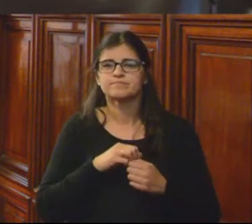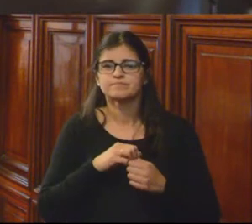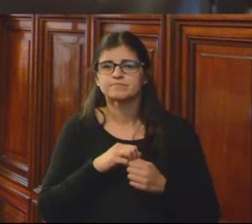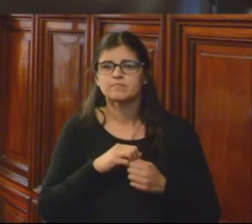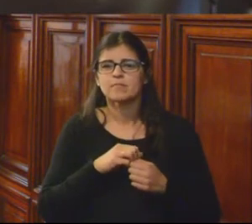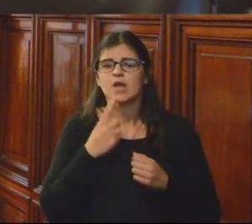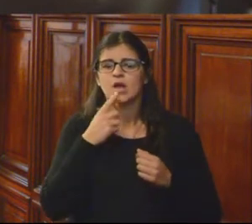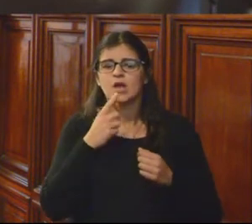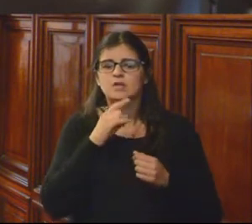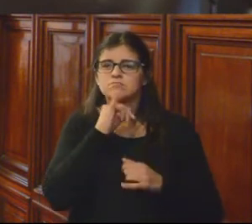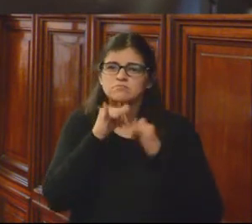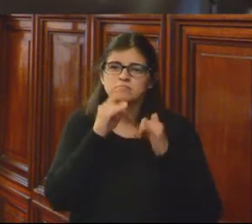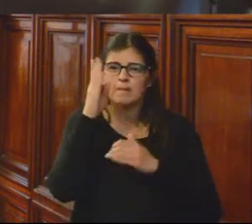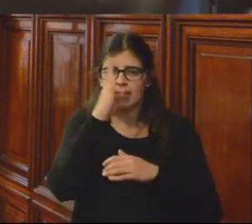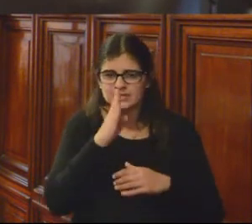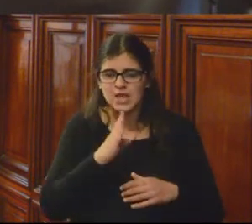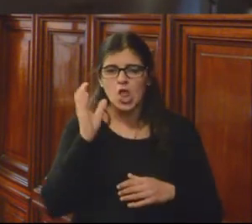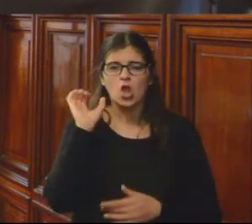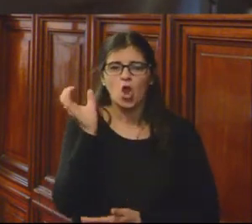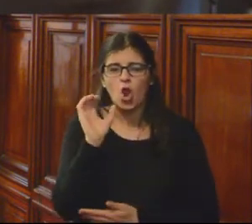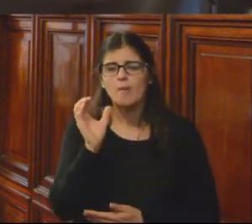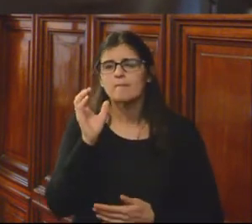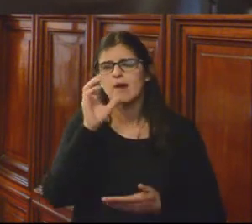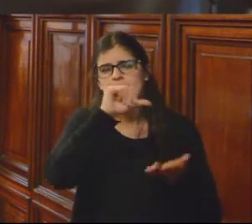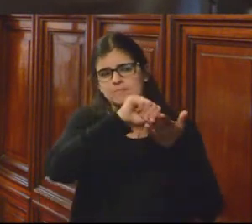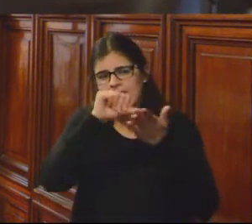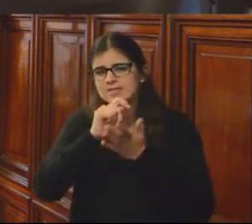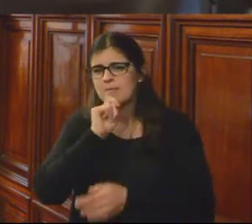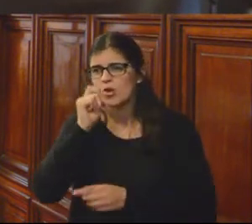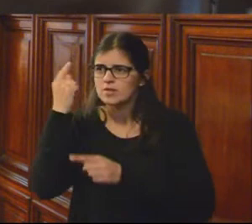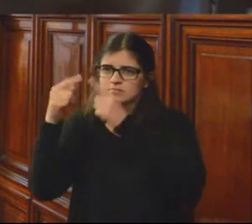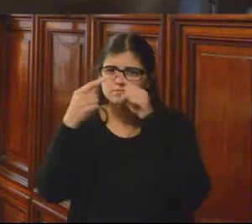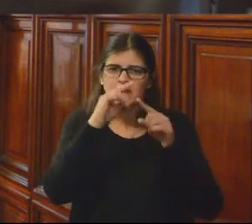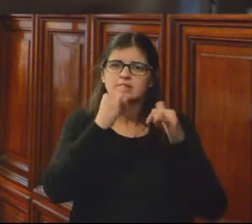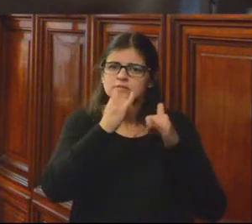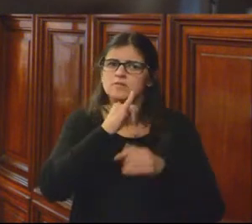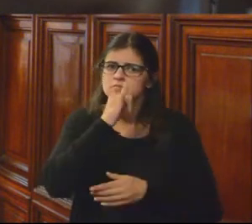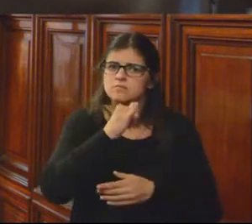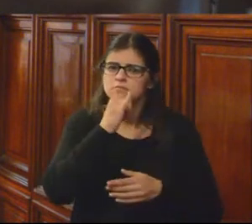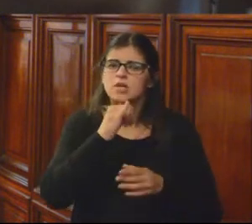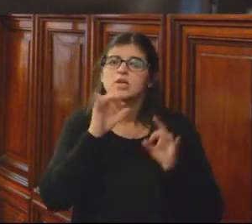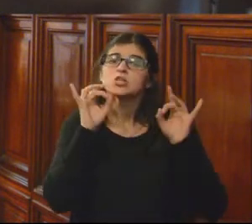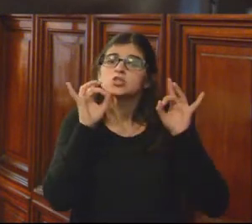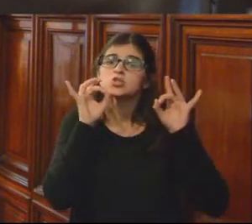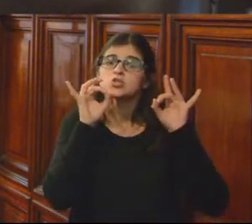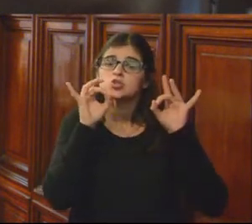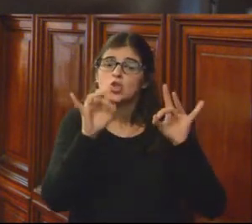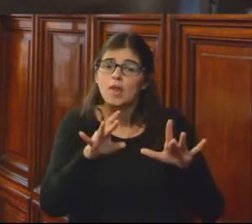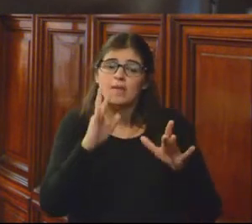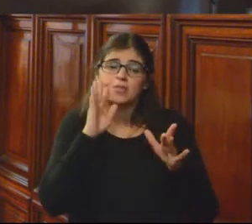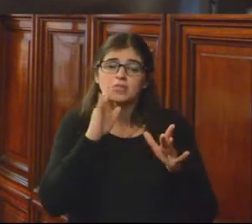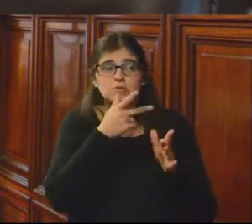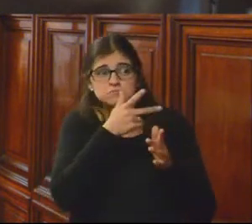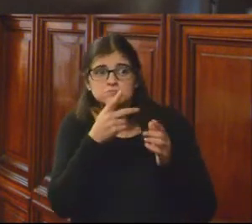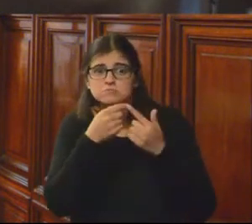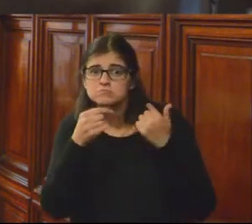medios de Brasil, medios de Colombia, periodistas de varios países han reportado que estaban simplemente documentando